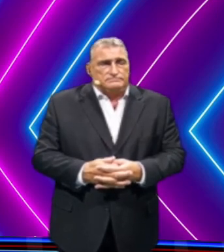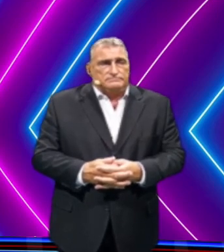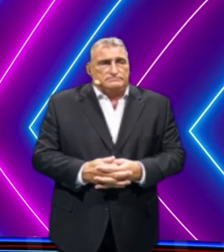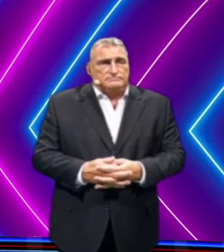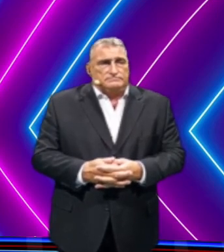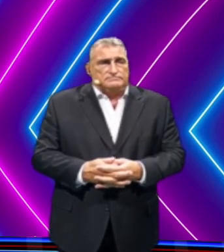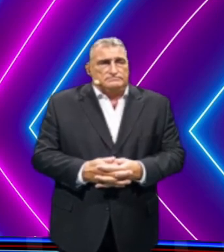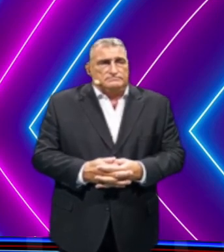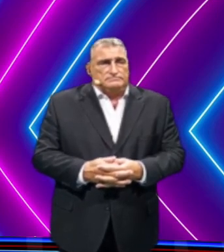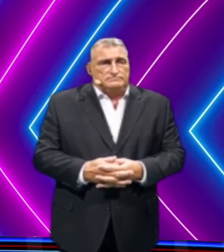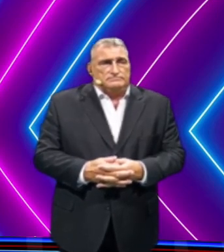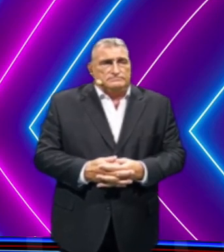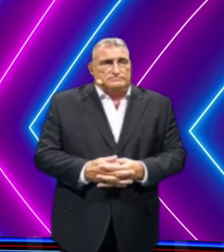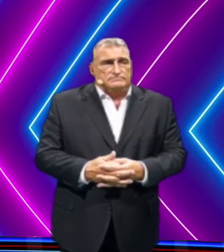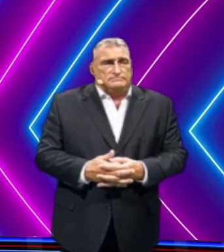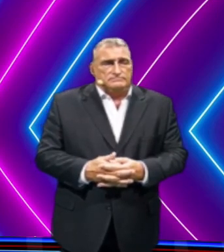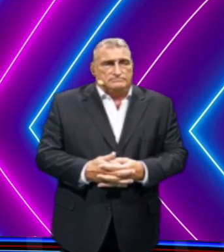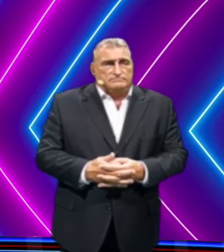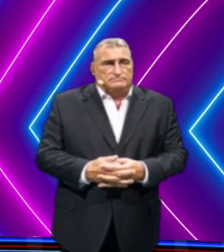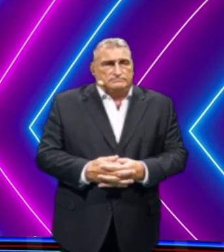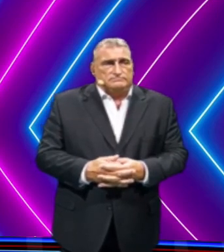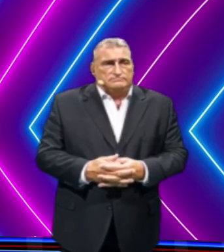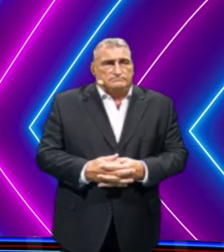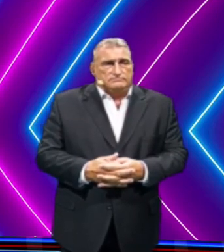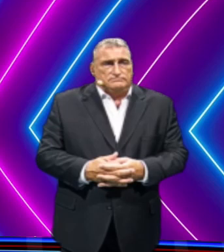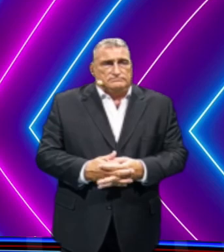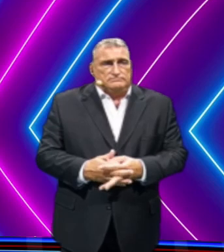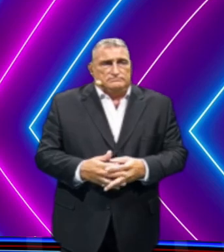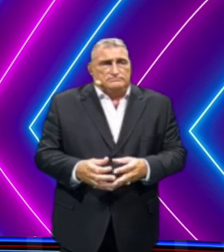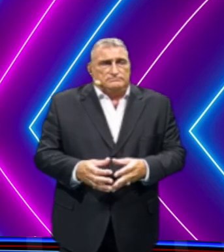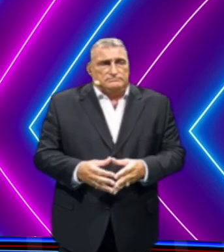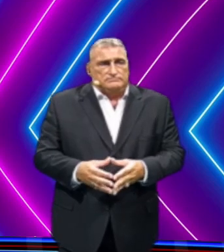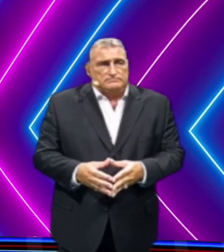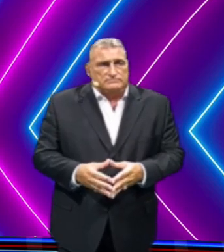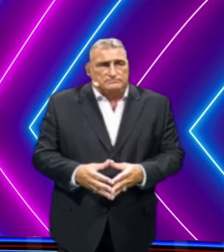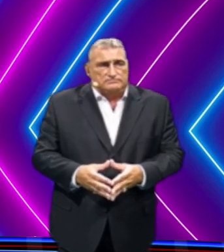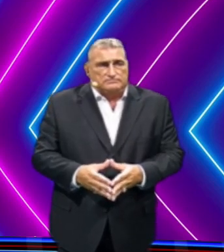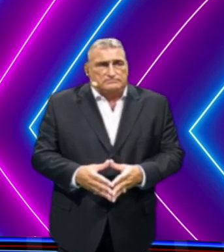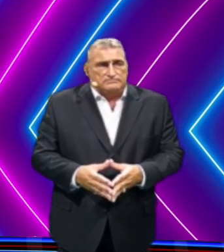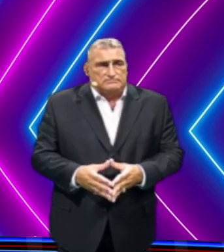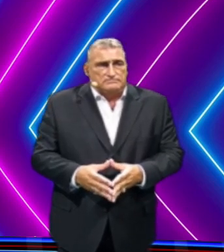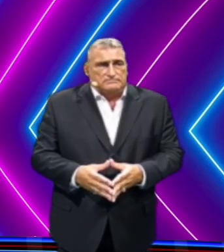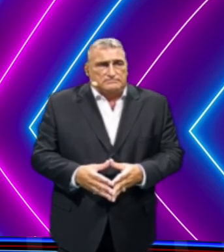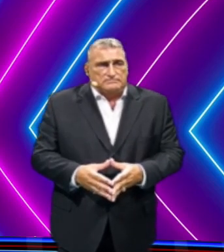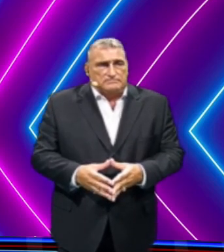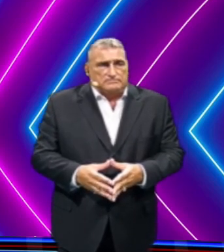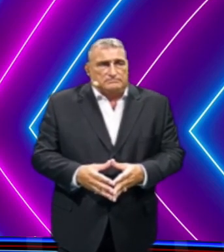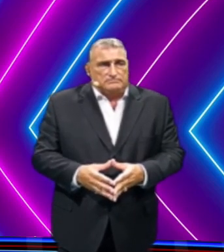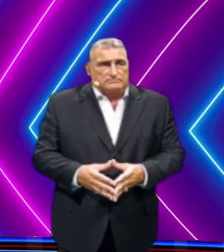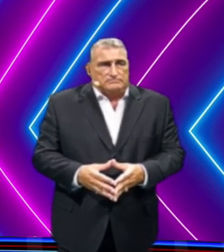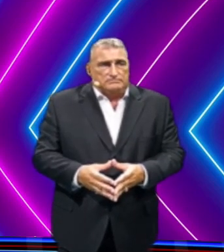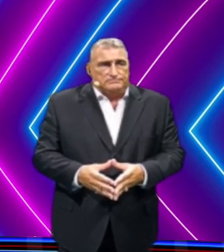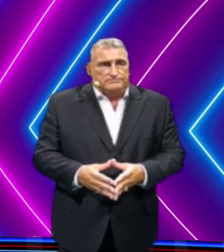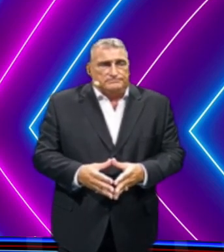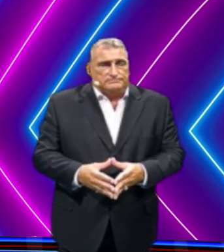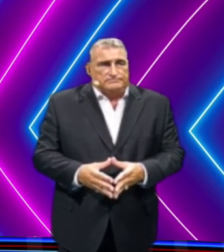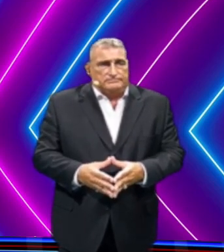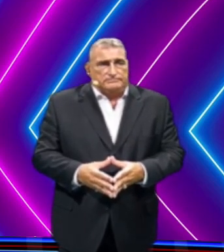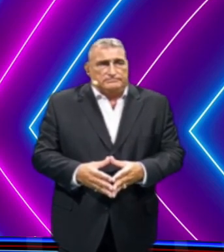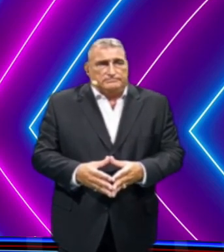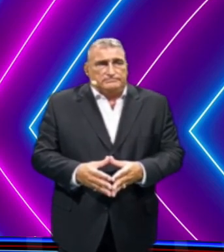buenísimo que defienda su postura siempre desde el respeto. Si yo posteo algo en una red social mía y alguien me sale a matar, yo te voy a decir, bueno,